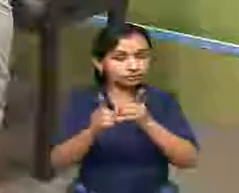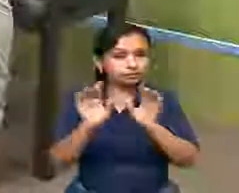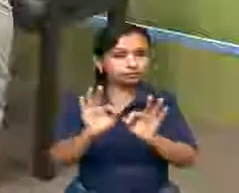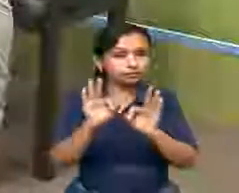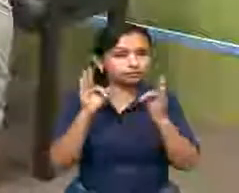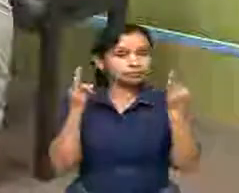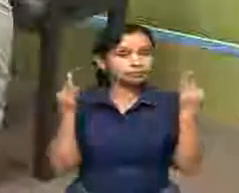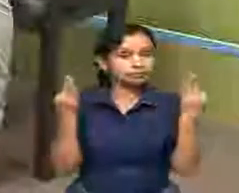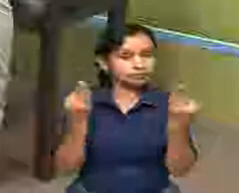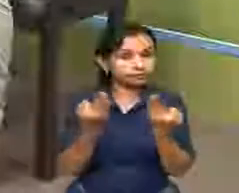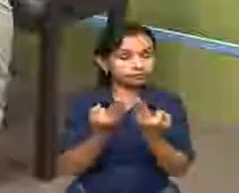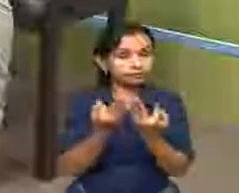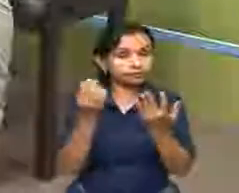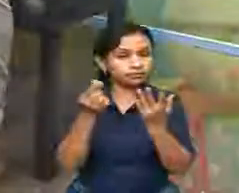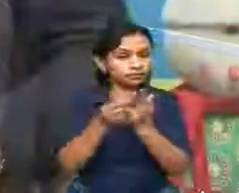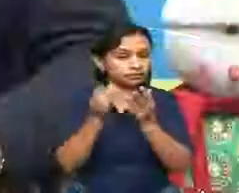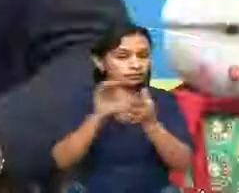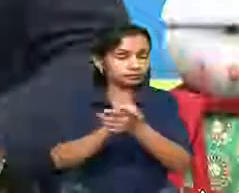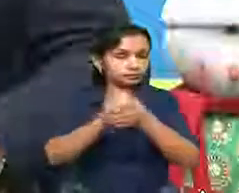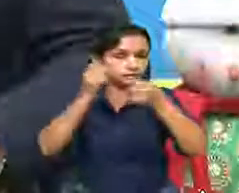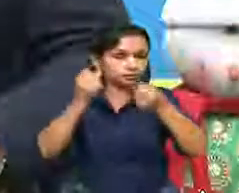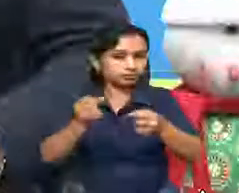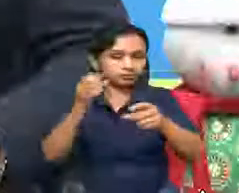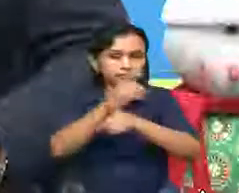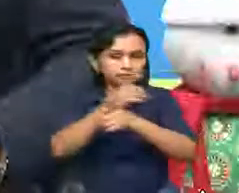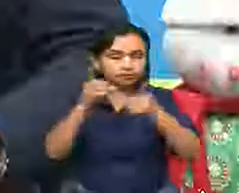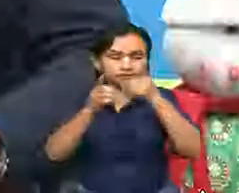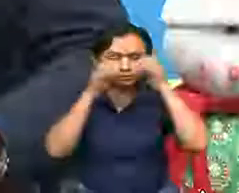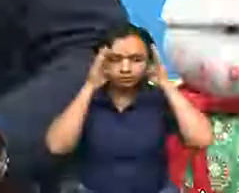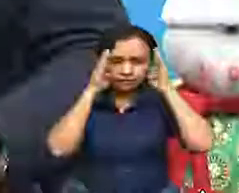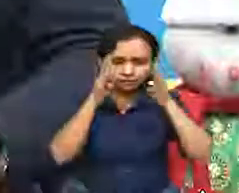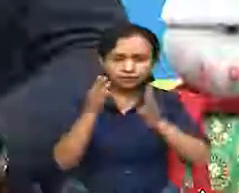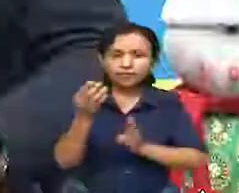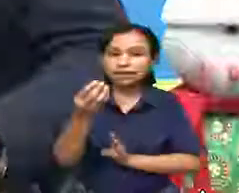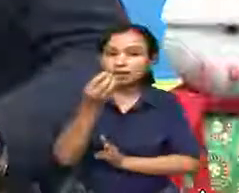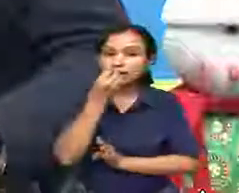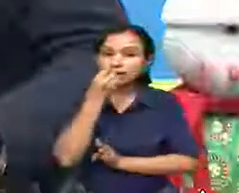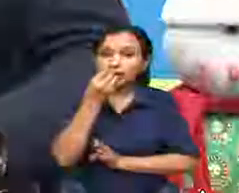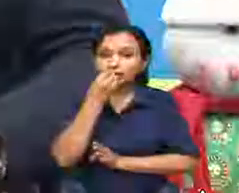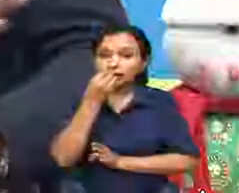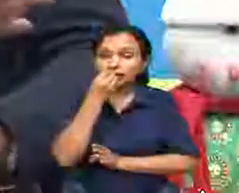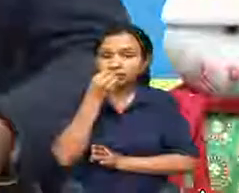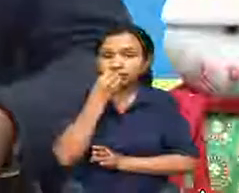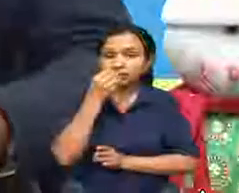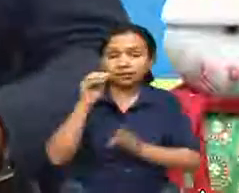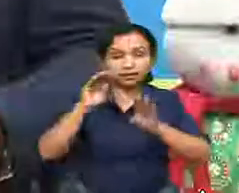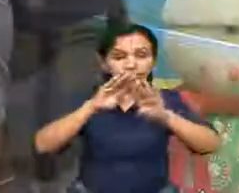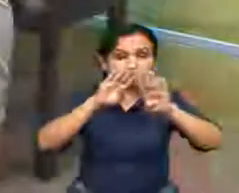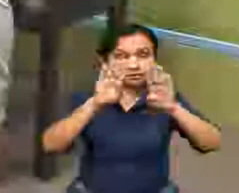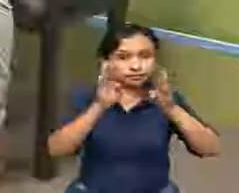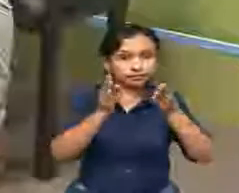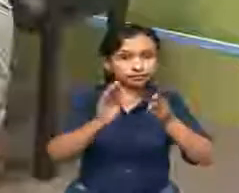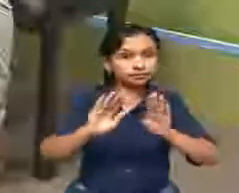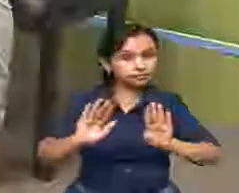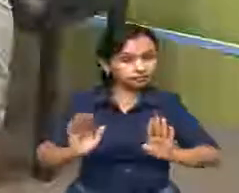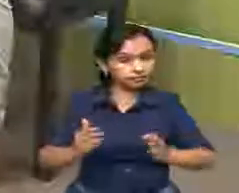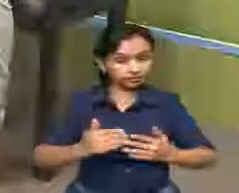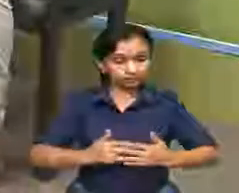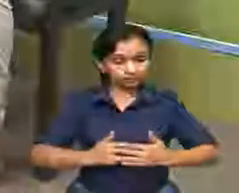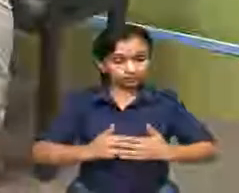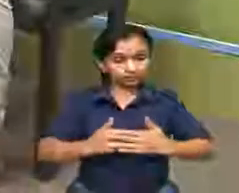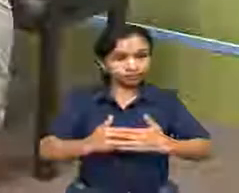familia, el esposo, debe poner énfasis en la alimentación, en la nutrición de esta mujer